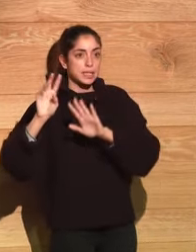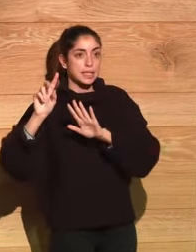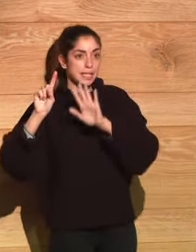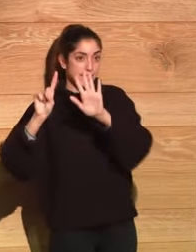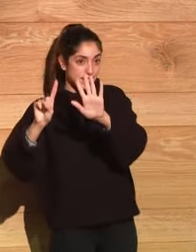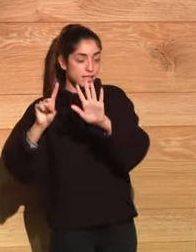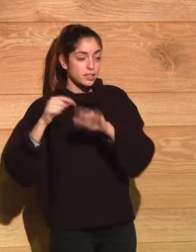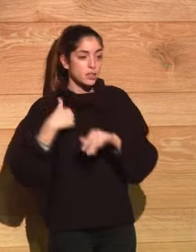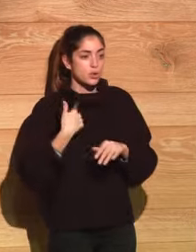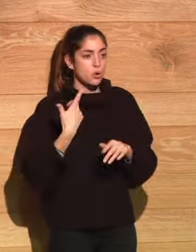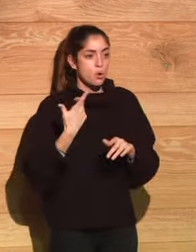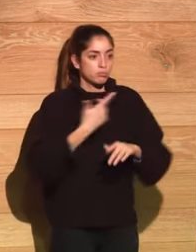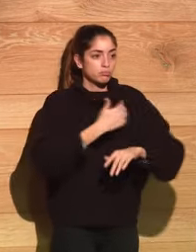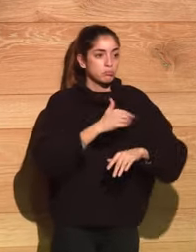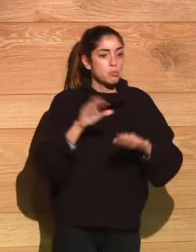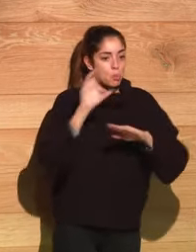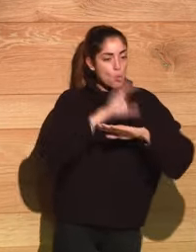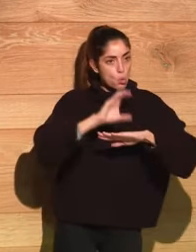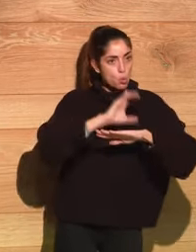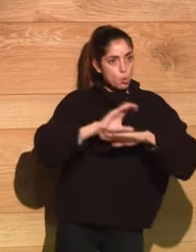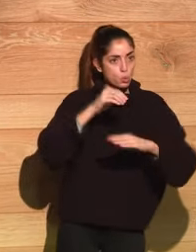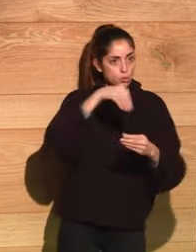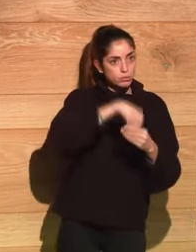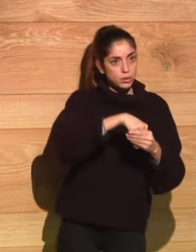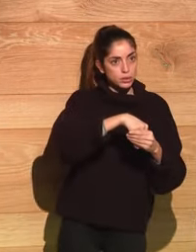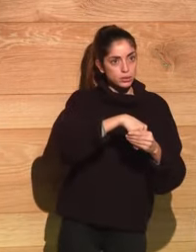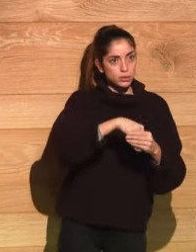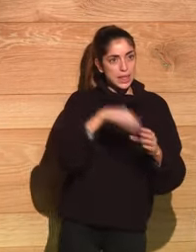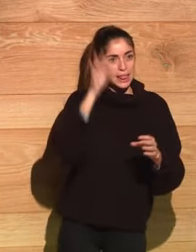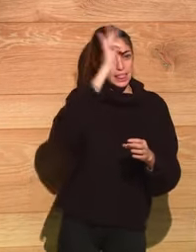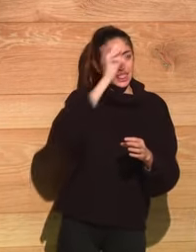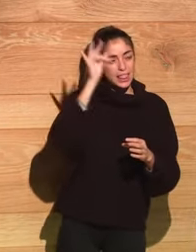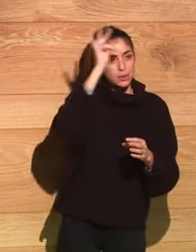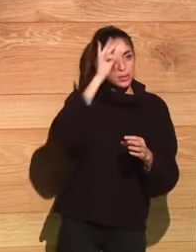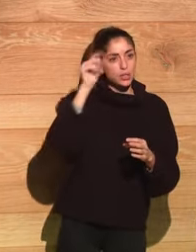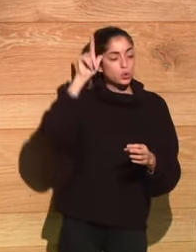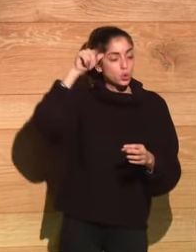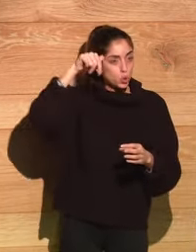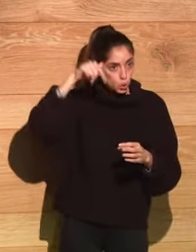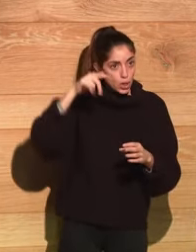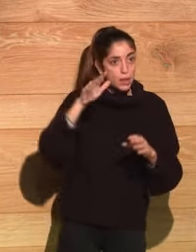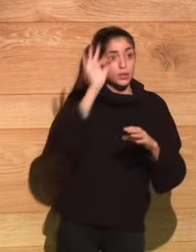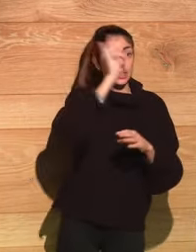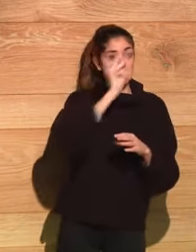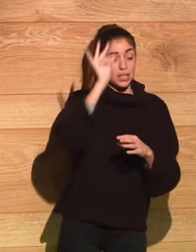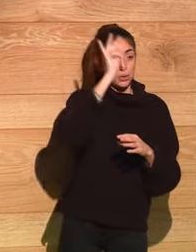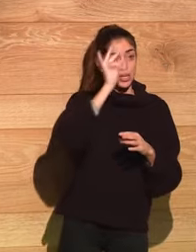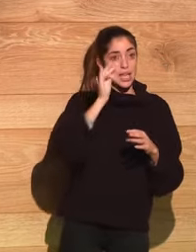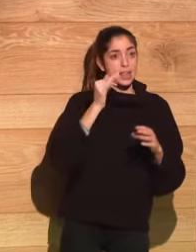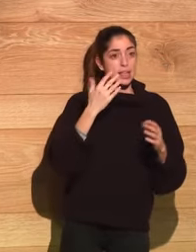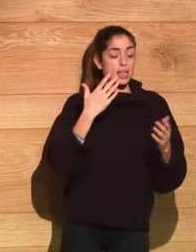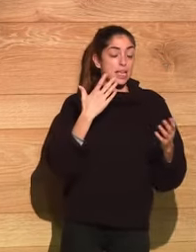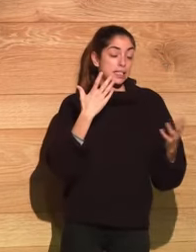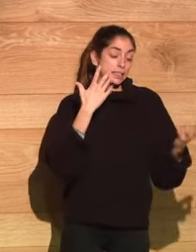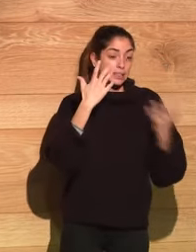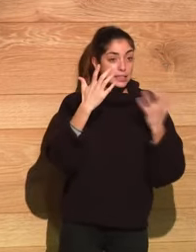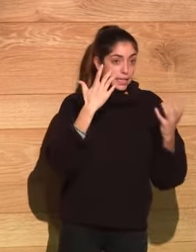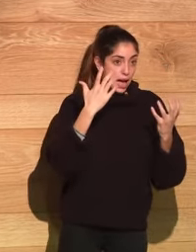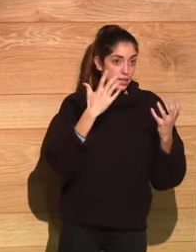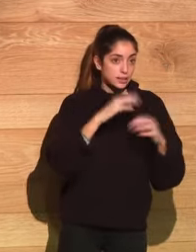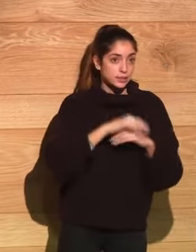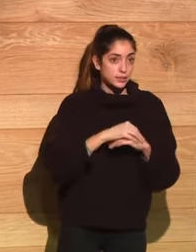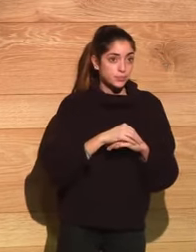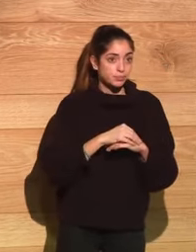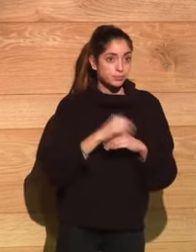1996 o 97, estaba dando un curso de doctorado de teoría y estética de las artes y pregunté